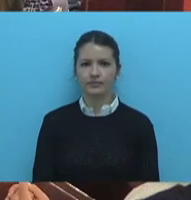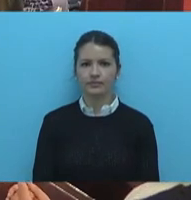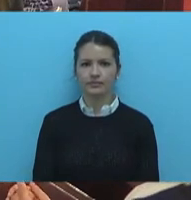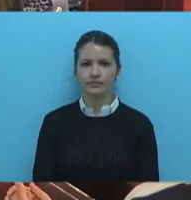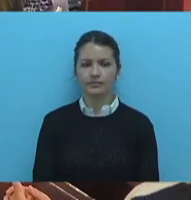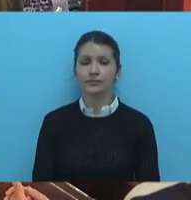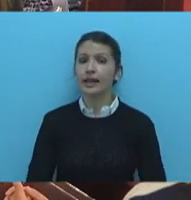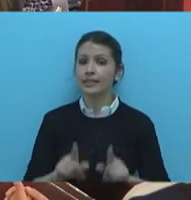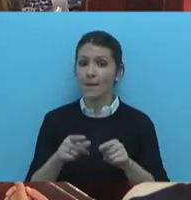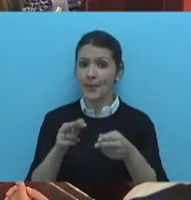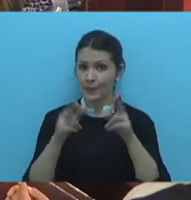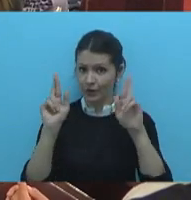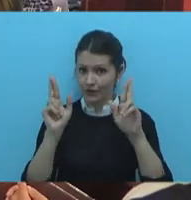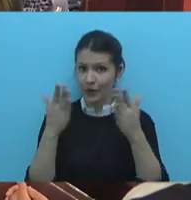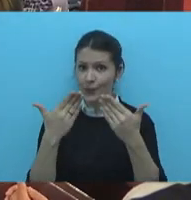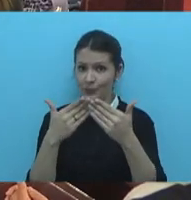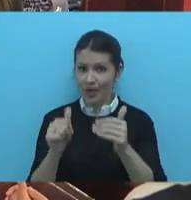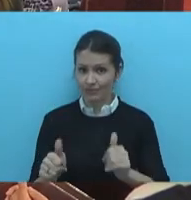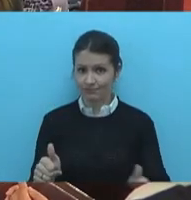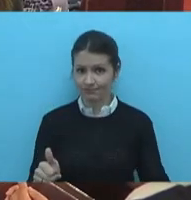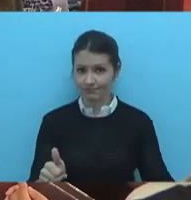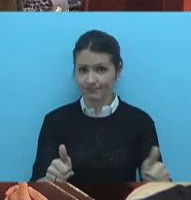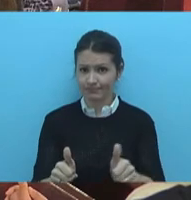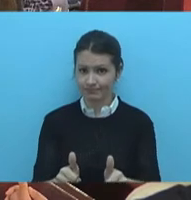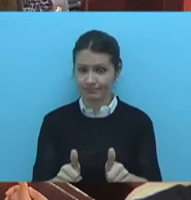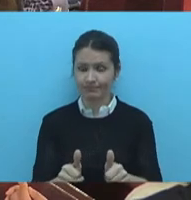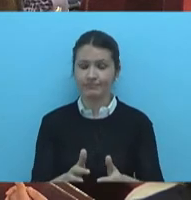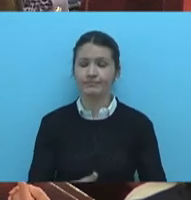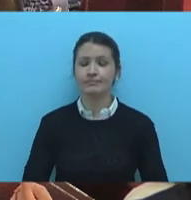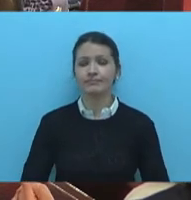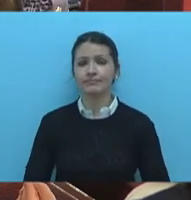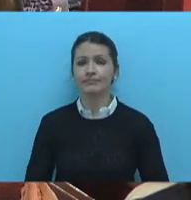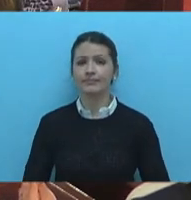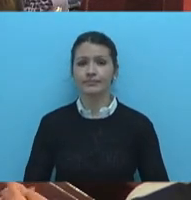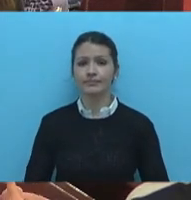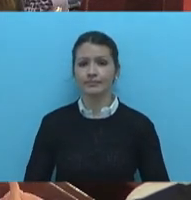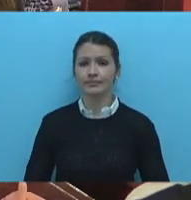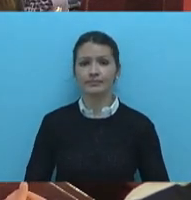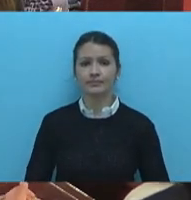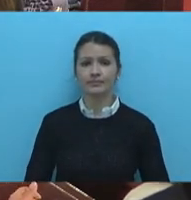También invito, si quieren, los docentes a acercarse acá al estrado para hacer entrega de los certificados.